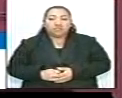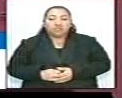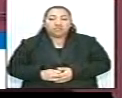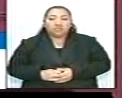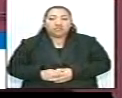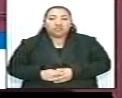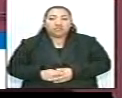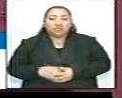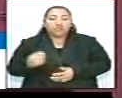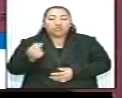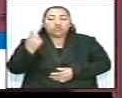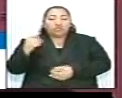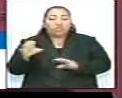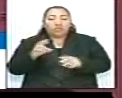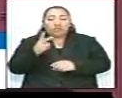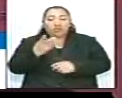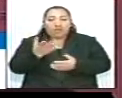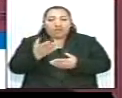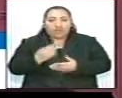Tenemos